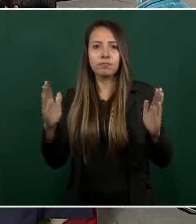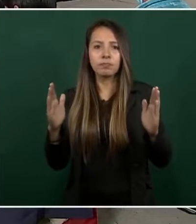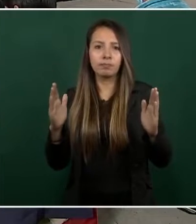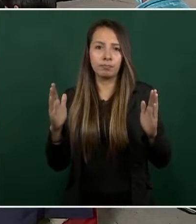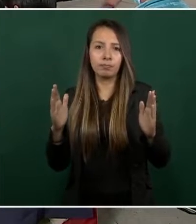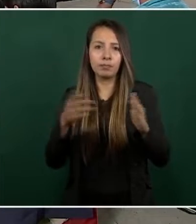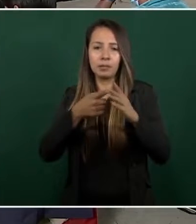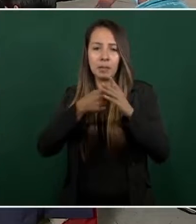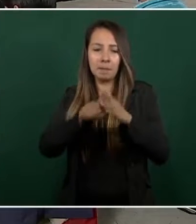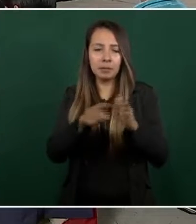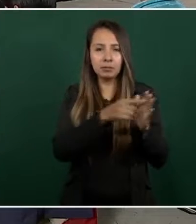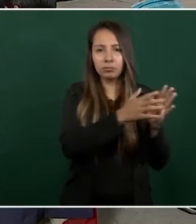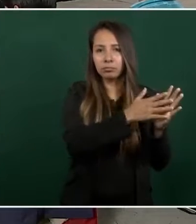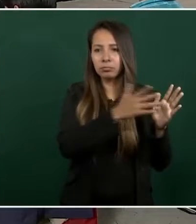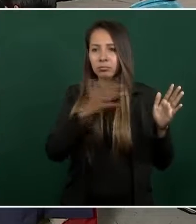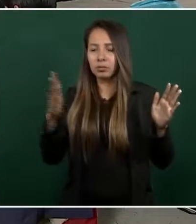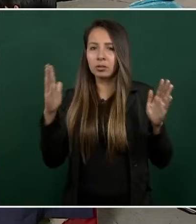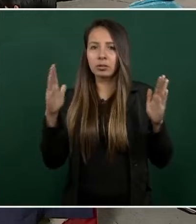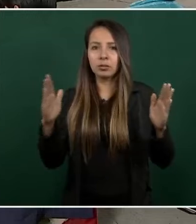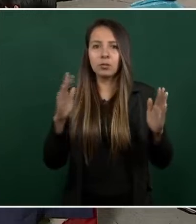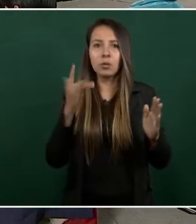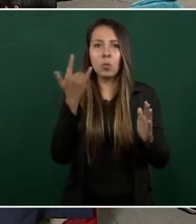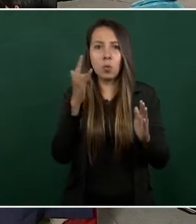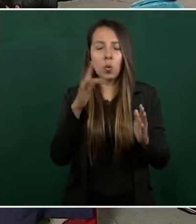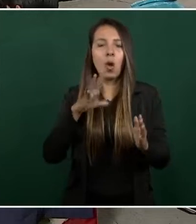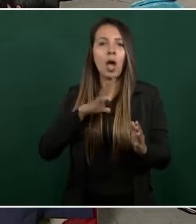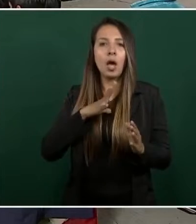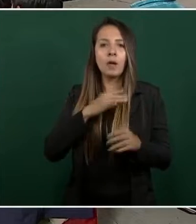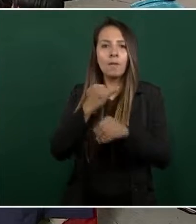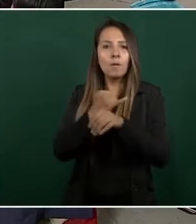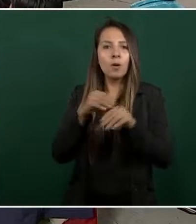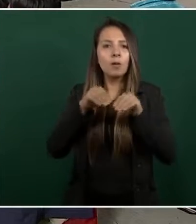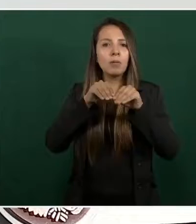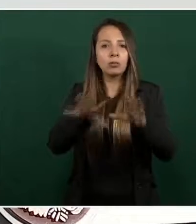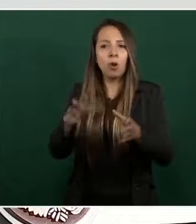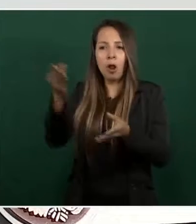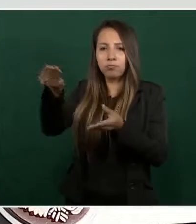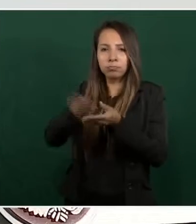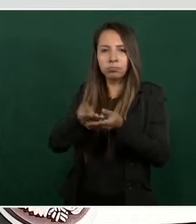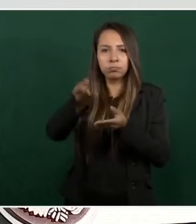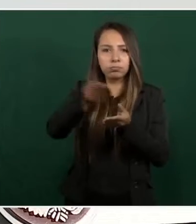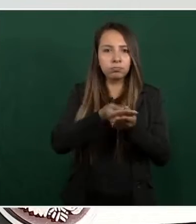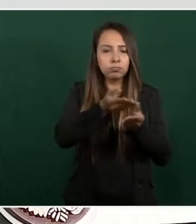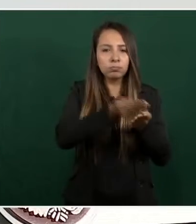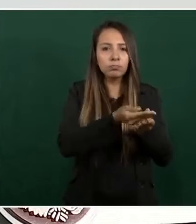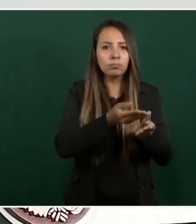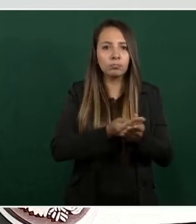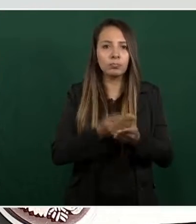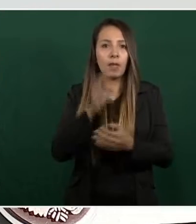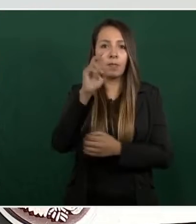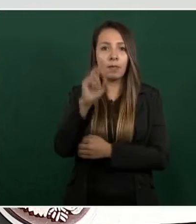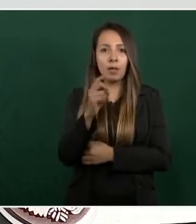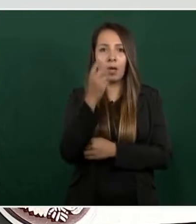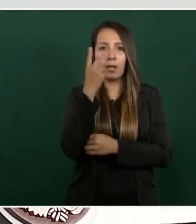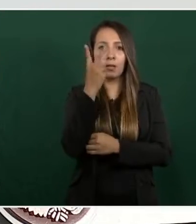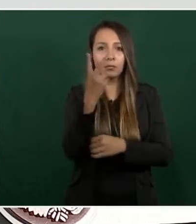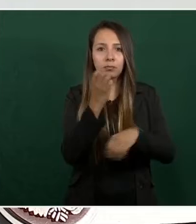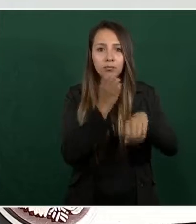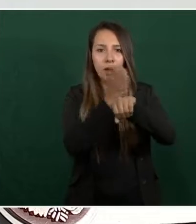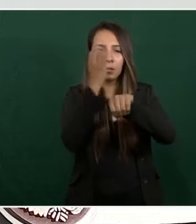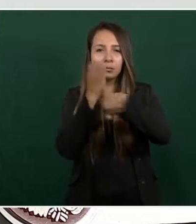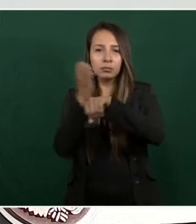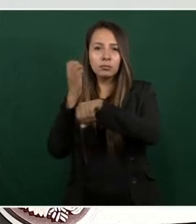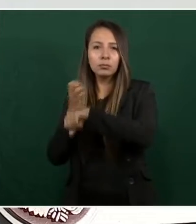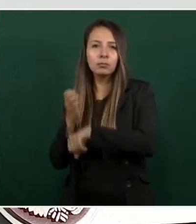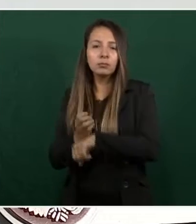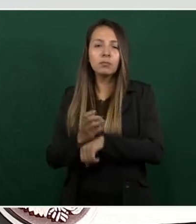julio, recoge los reportes que las 32 fiscalías estatales